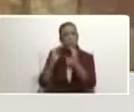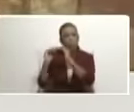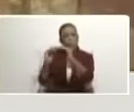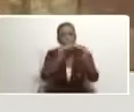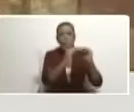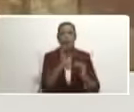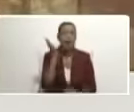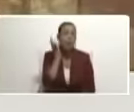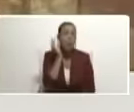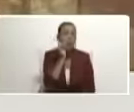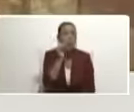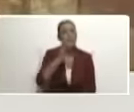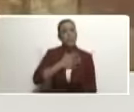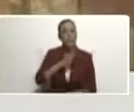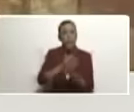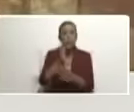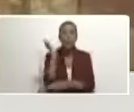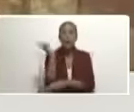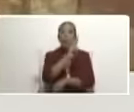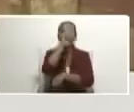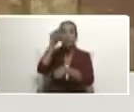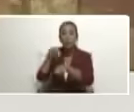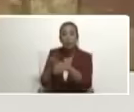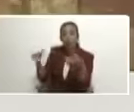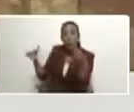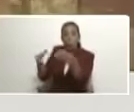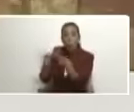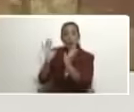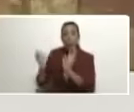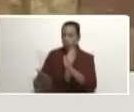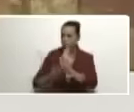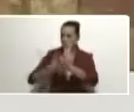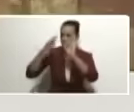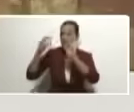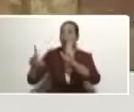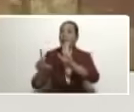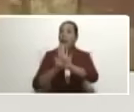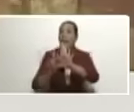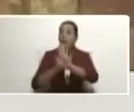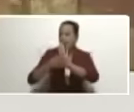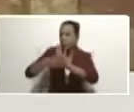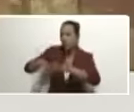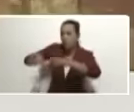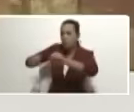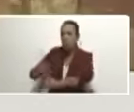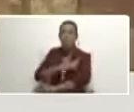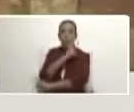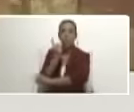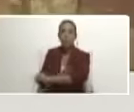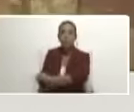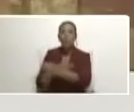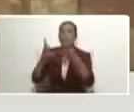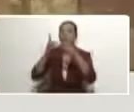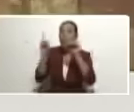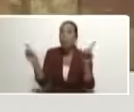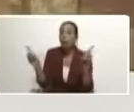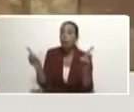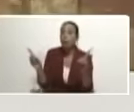todas, con una Asamblea Nacional plantada, fuerte,